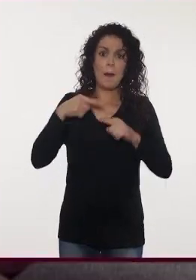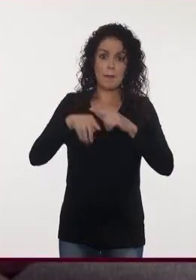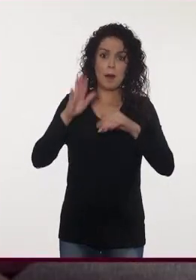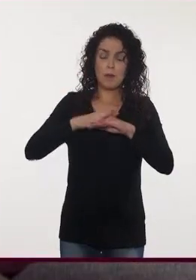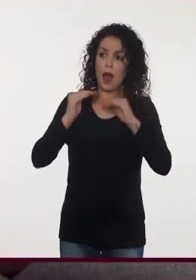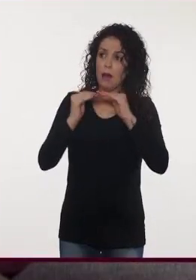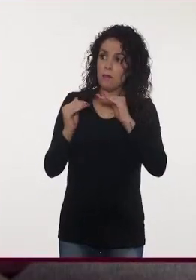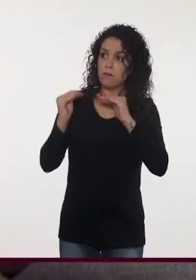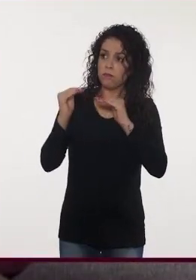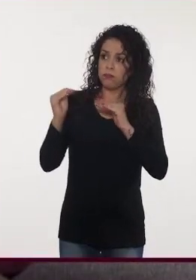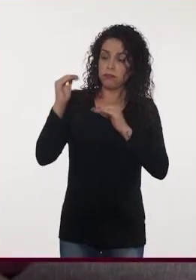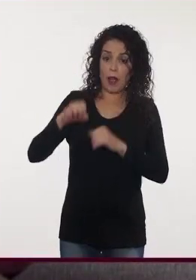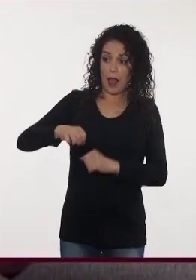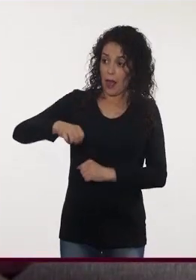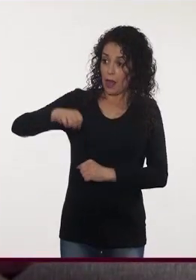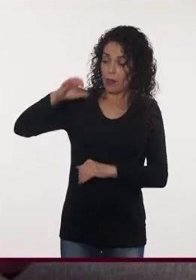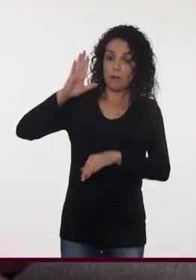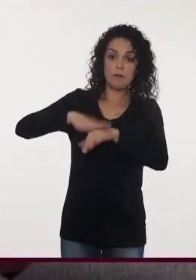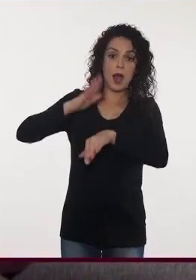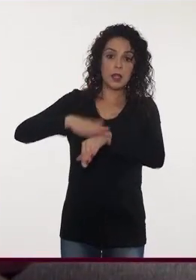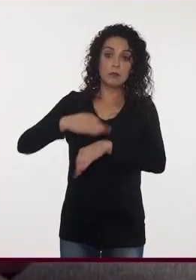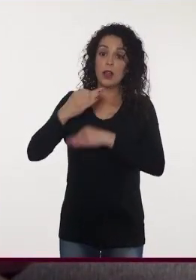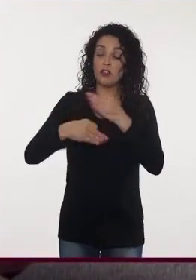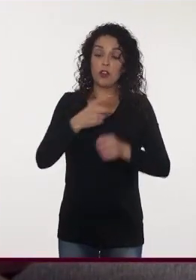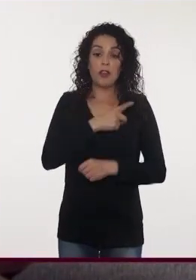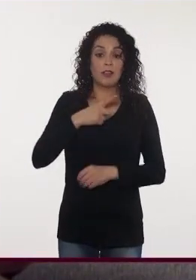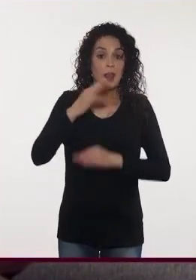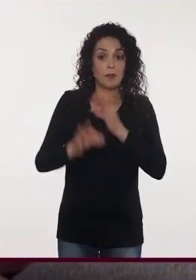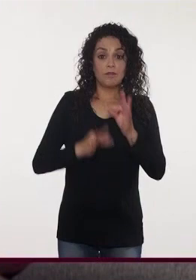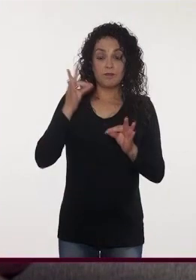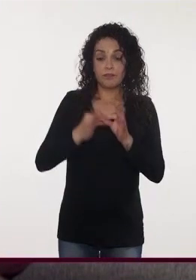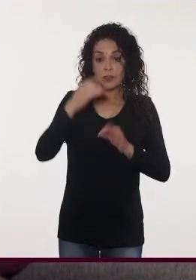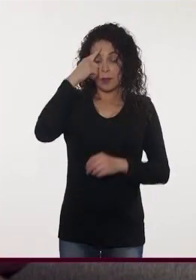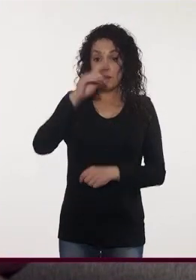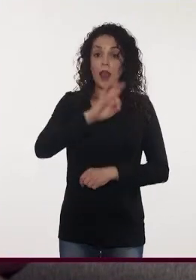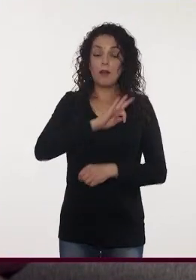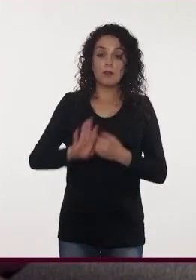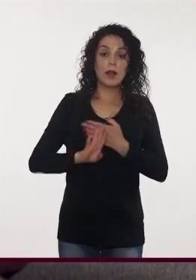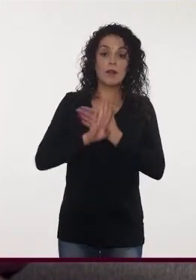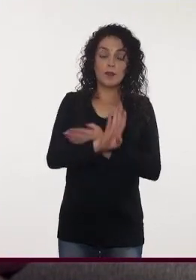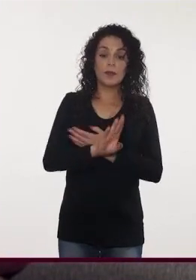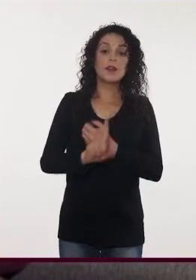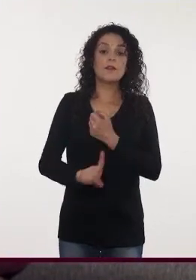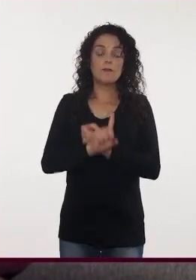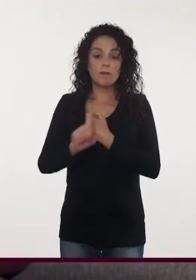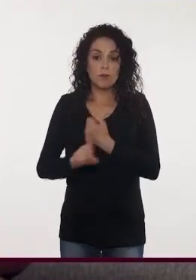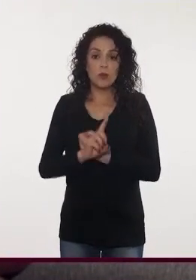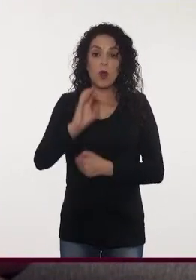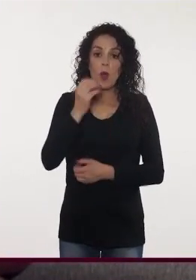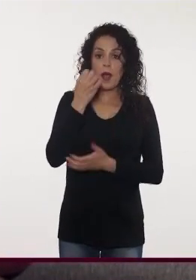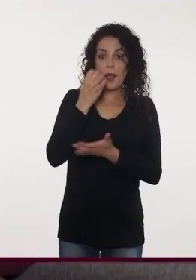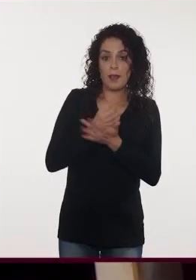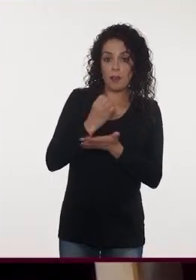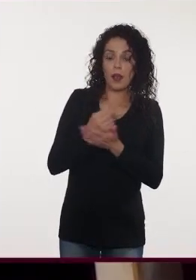edad, así que todos deberíamos estar listos para resolver esto sin que provoque conflictos personales o económicos. Es